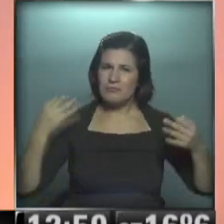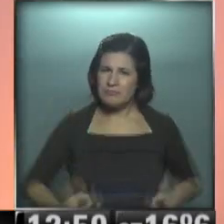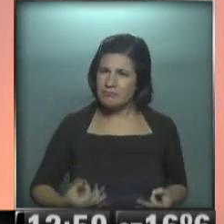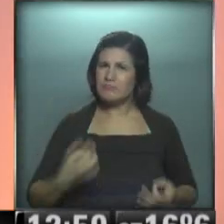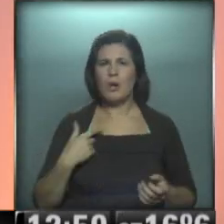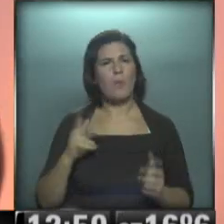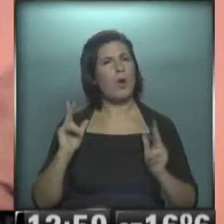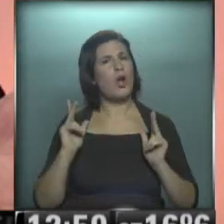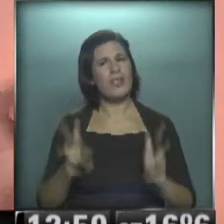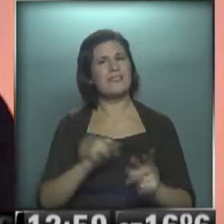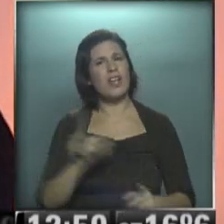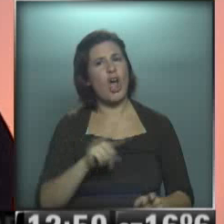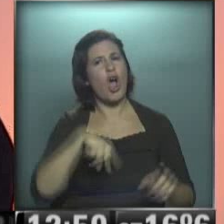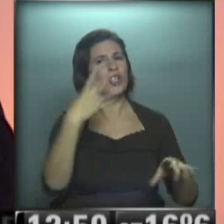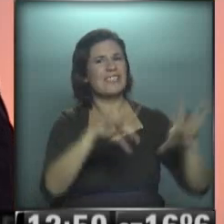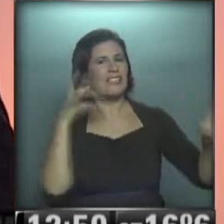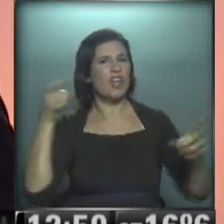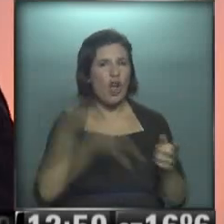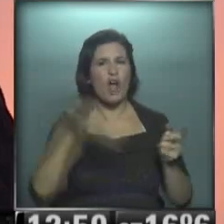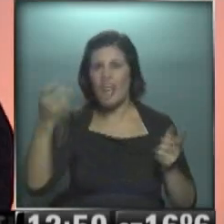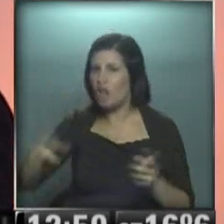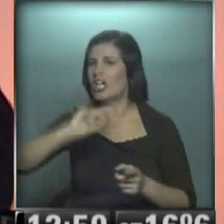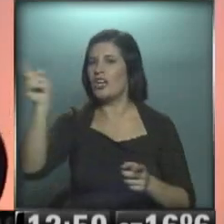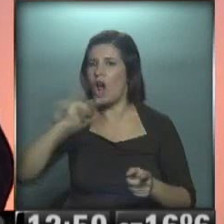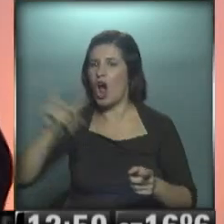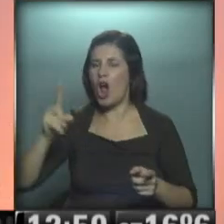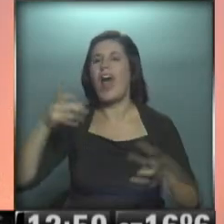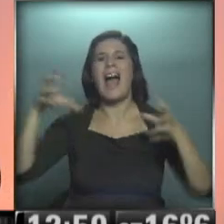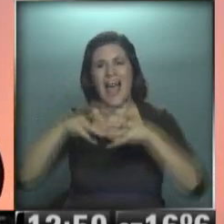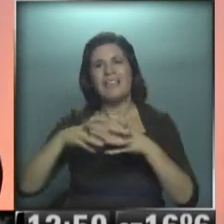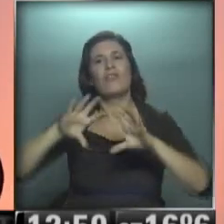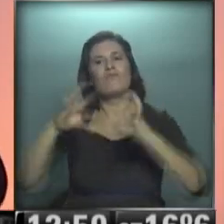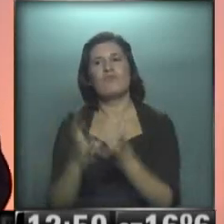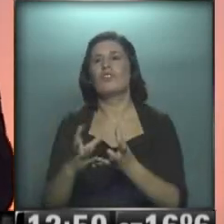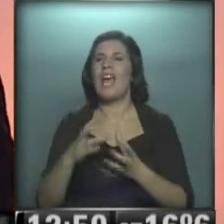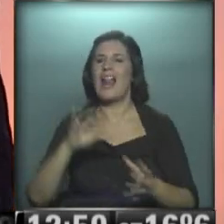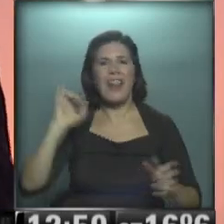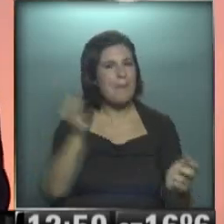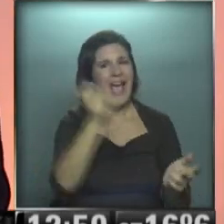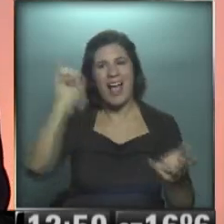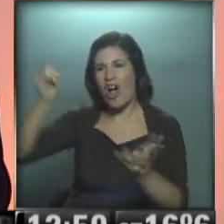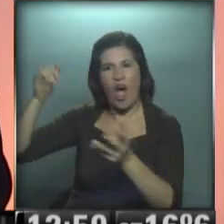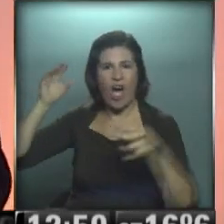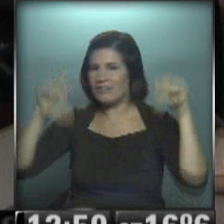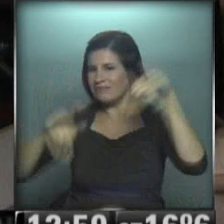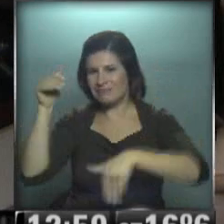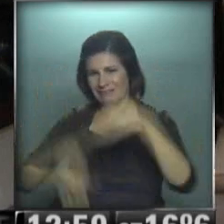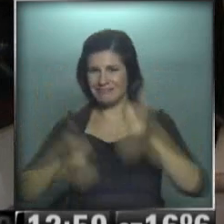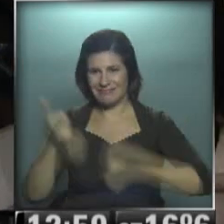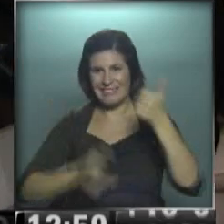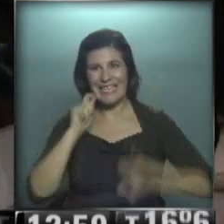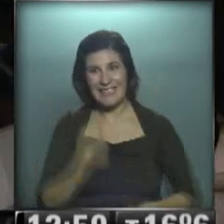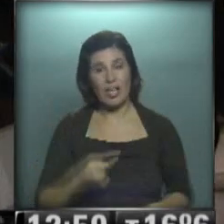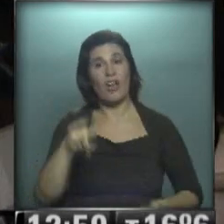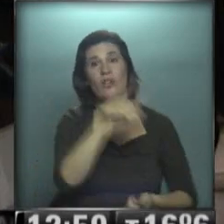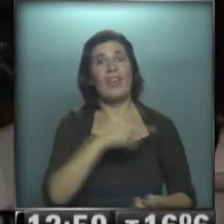que desearle el mal a las distintas selecciones, queremos un mundial con los mejores y vamos a extrañar a Scarpa y Ribery. Pero ustedes seguramente quieren que les cuente por